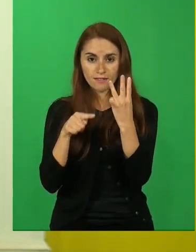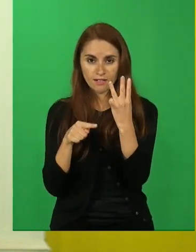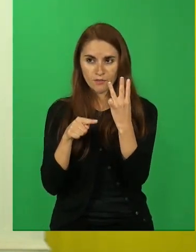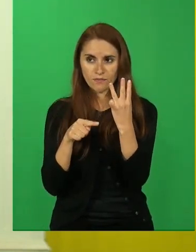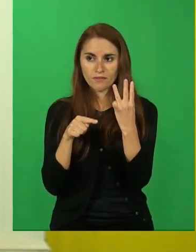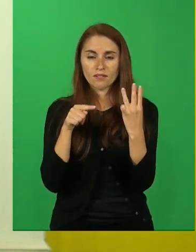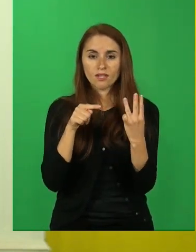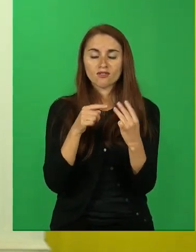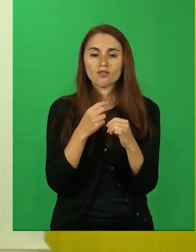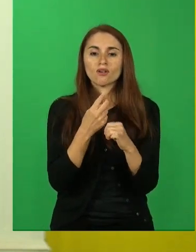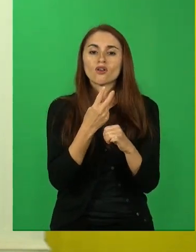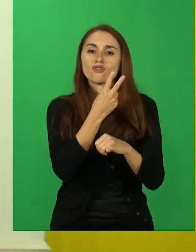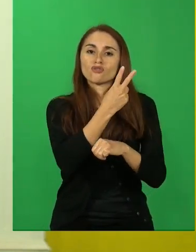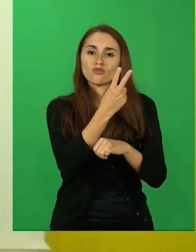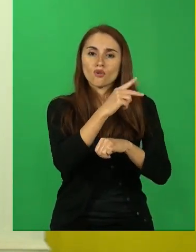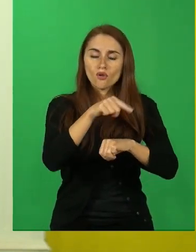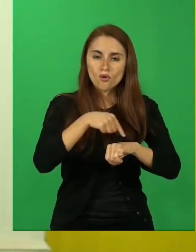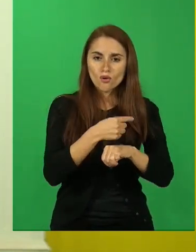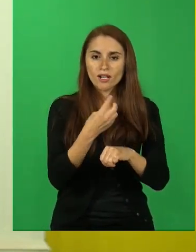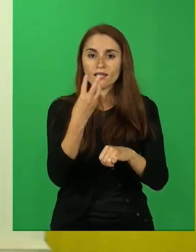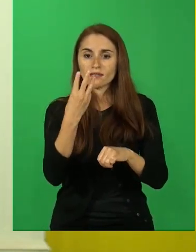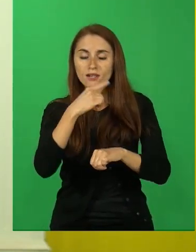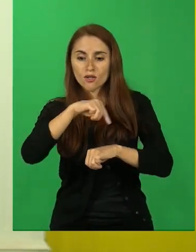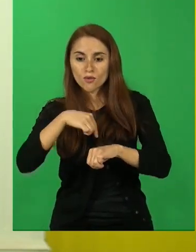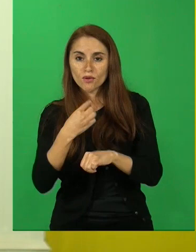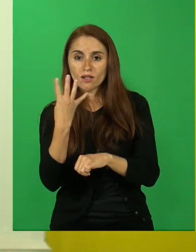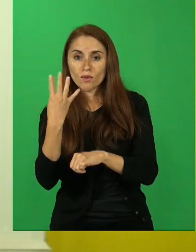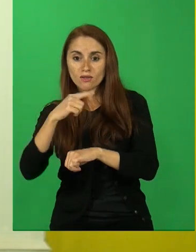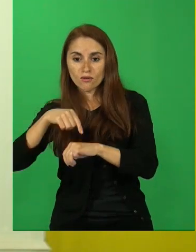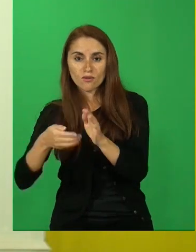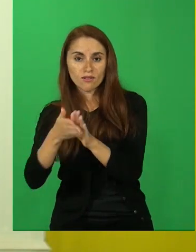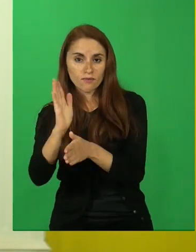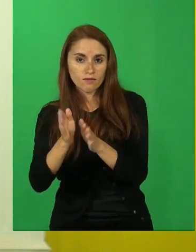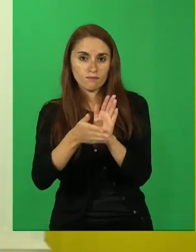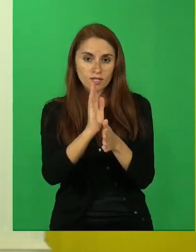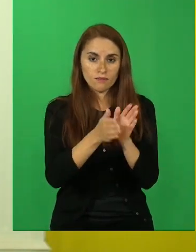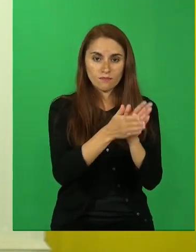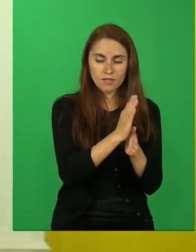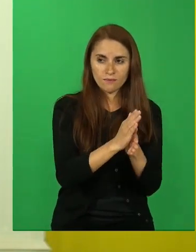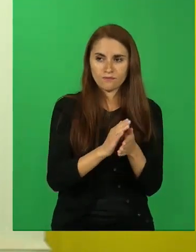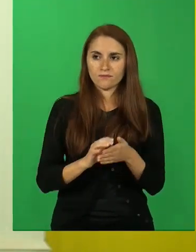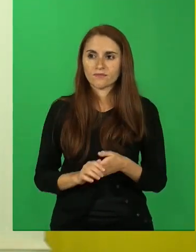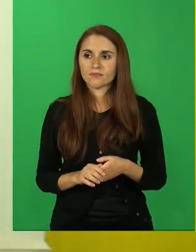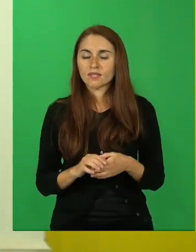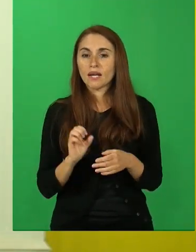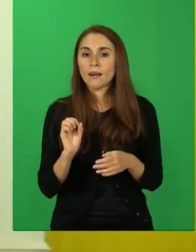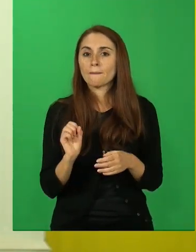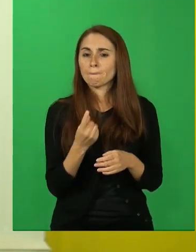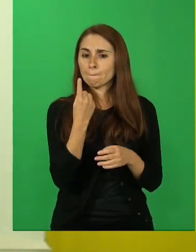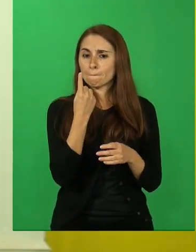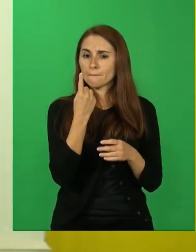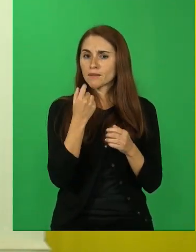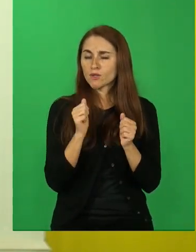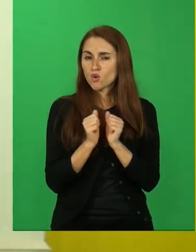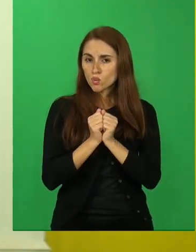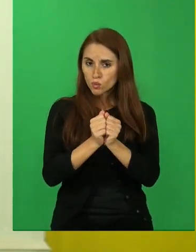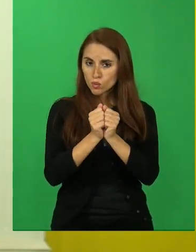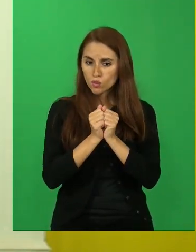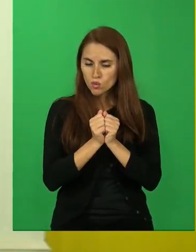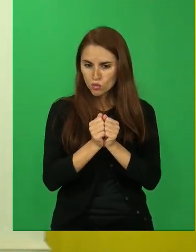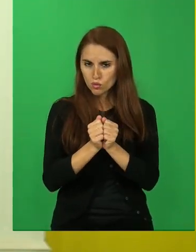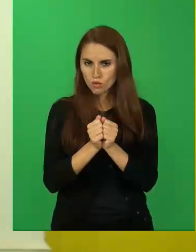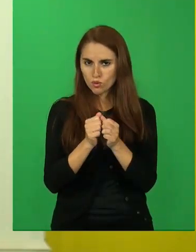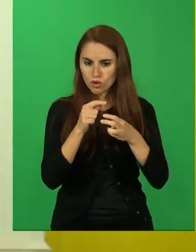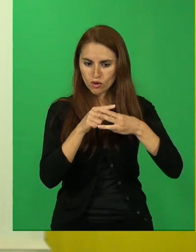salen cada 2, 3 y 4 horas. Salen por primera vez juntos a las 8 de la mañana